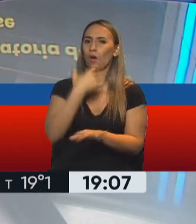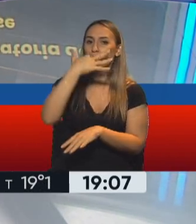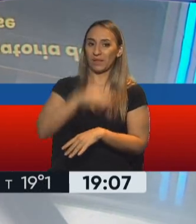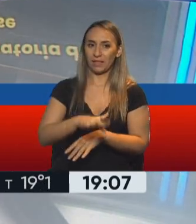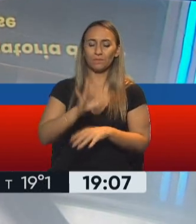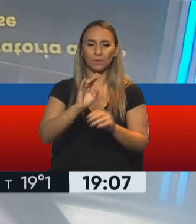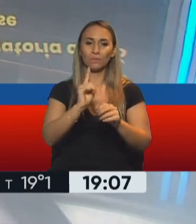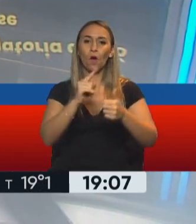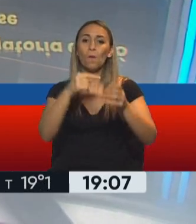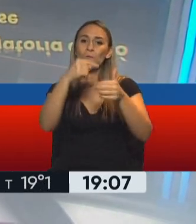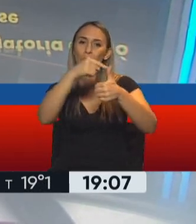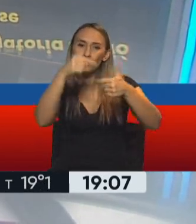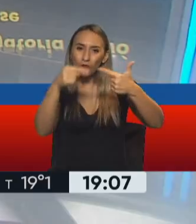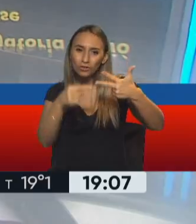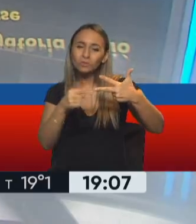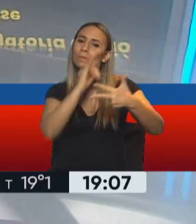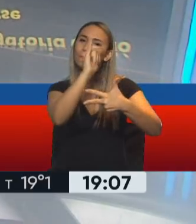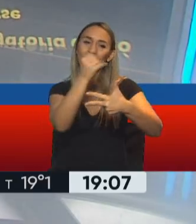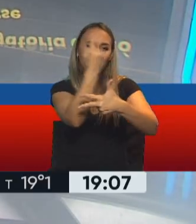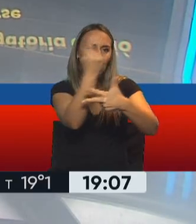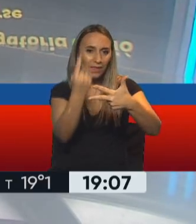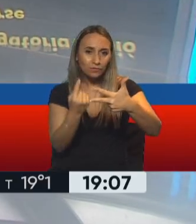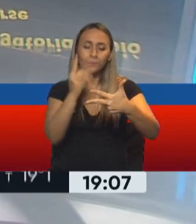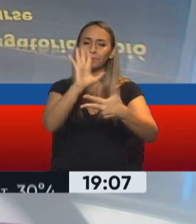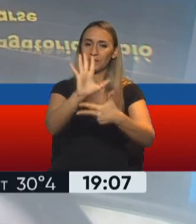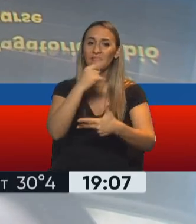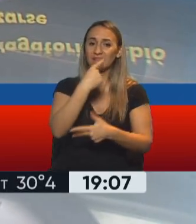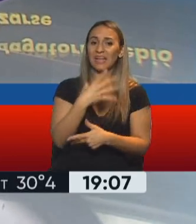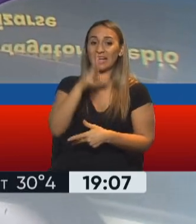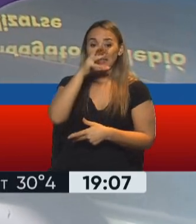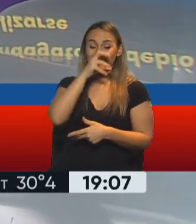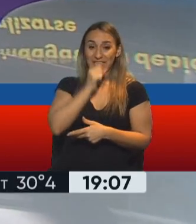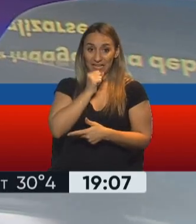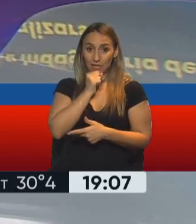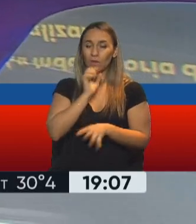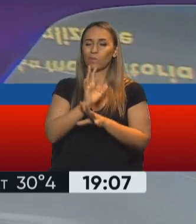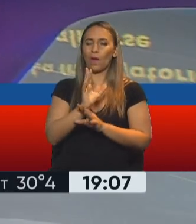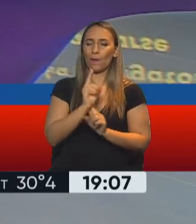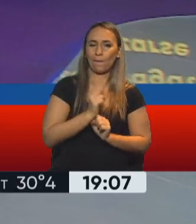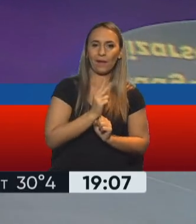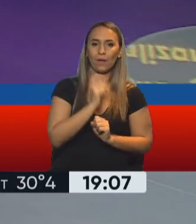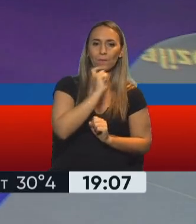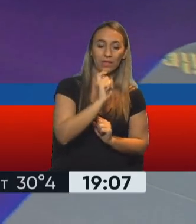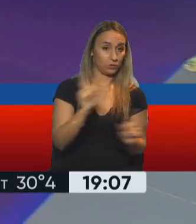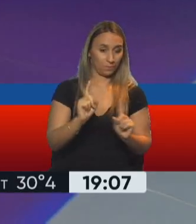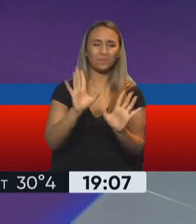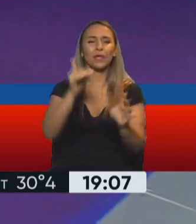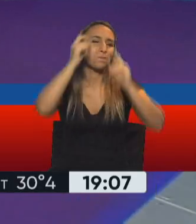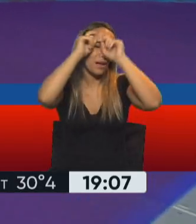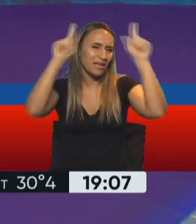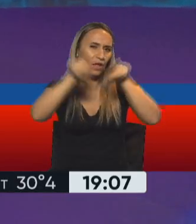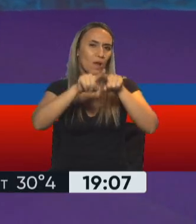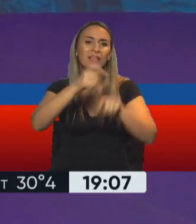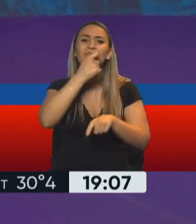uno a uno. El secreto de Estado no protege delitos. A ver, vamos a imaginar que al expresidente Macri le hubieran